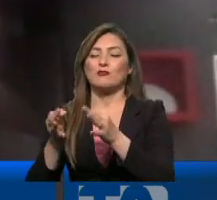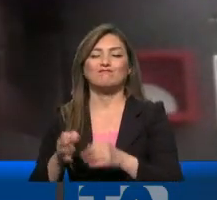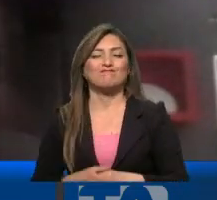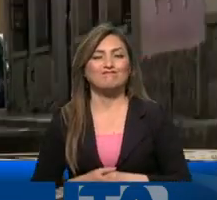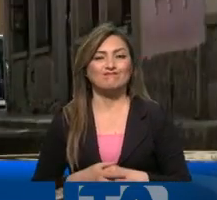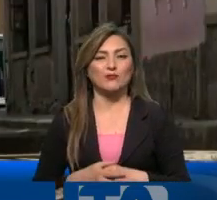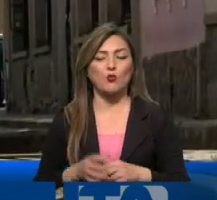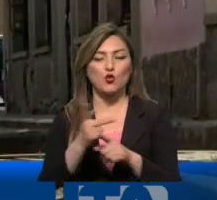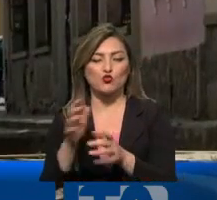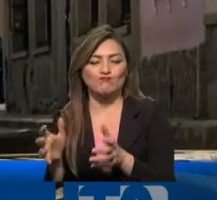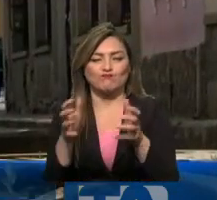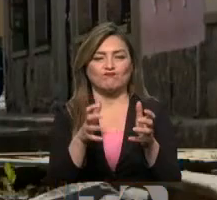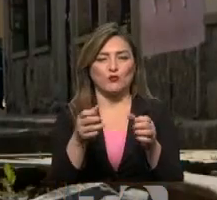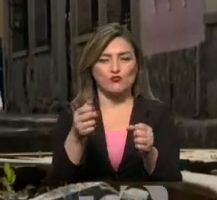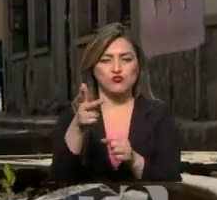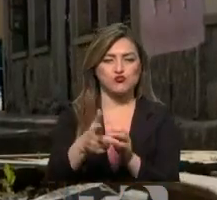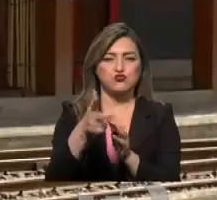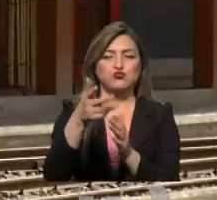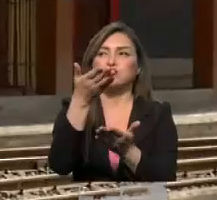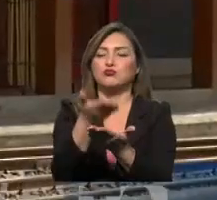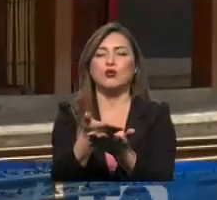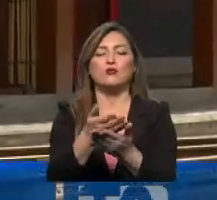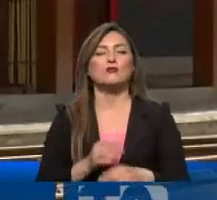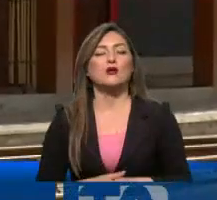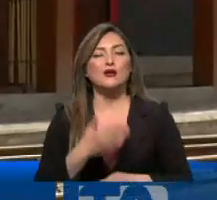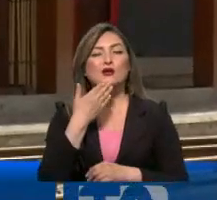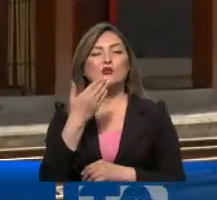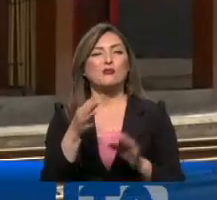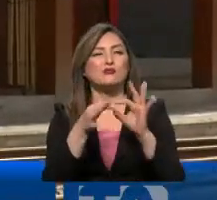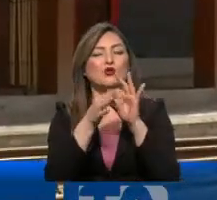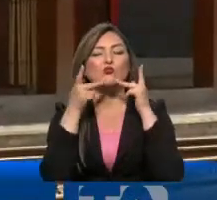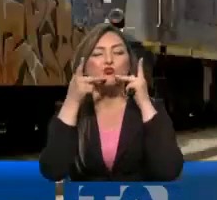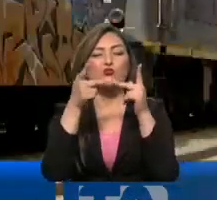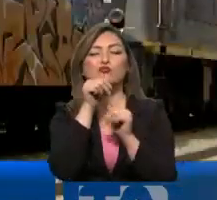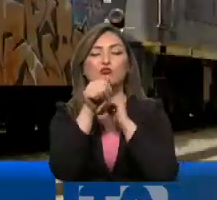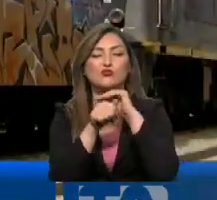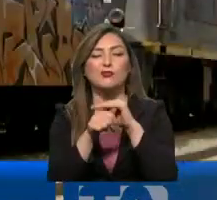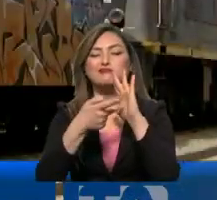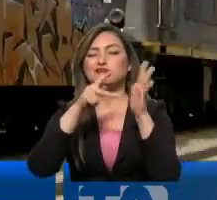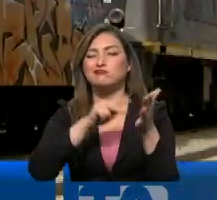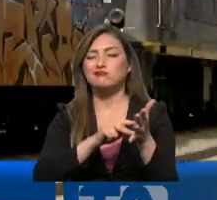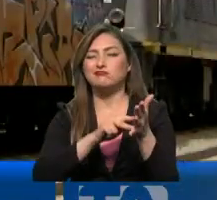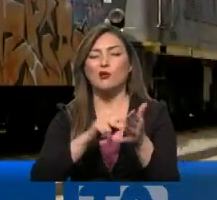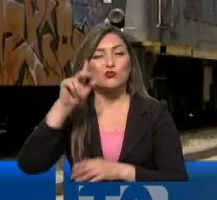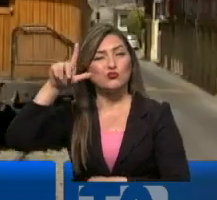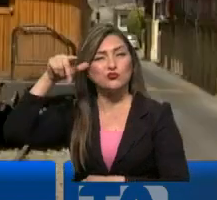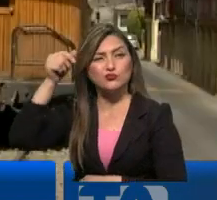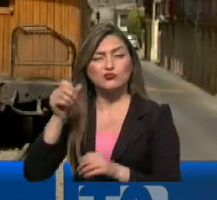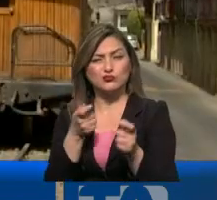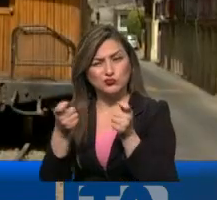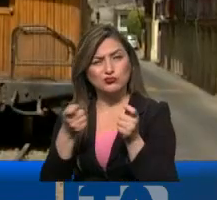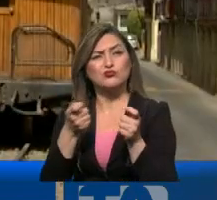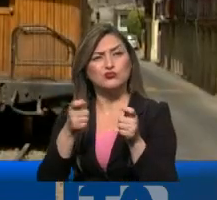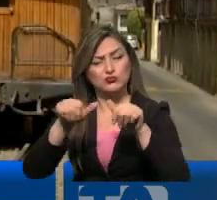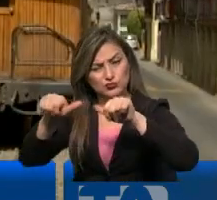todo carga. Si la rehabilitación se concreta bajo la modalidad de alianza público-privada, significaría que el Estado otorga la operación